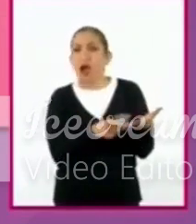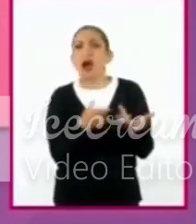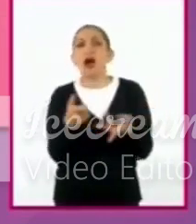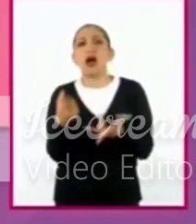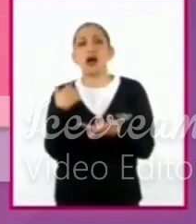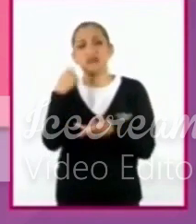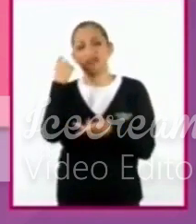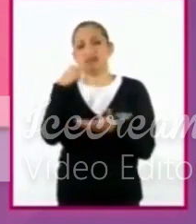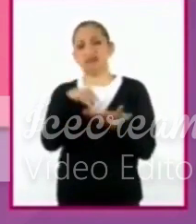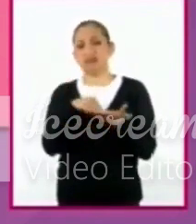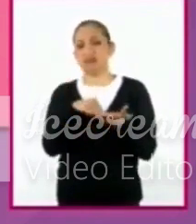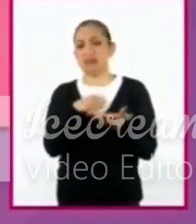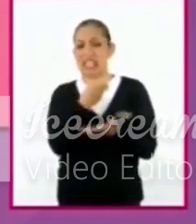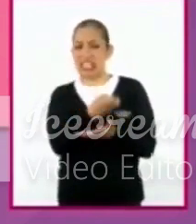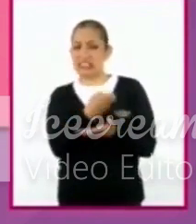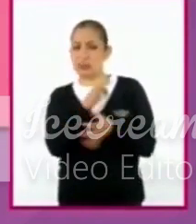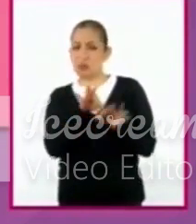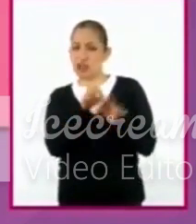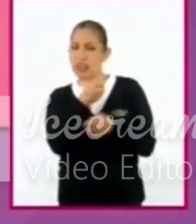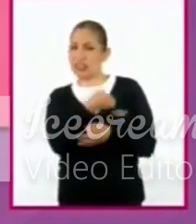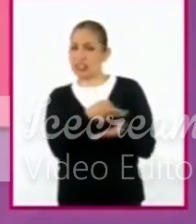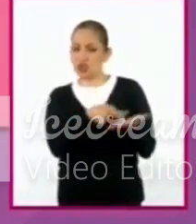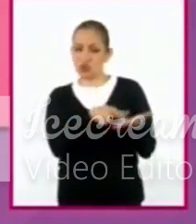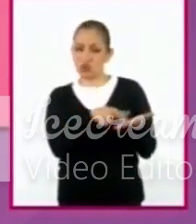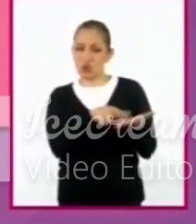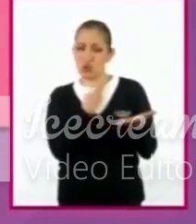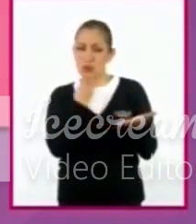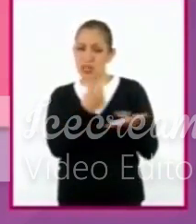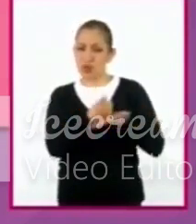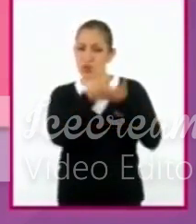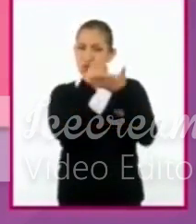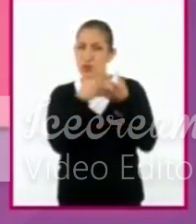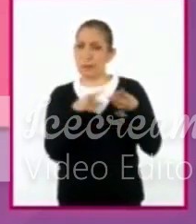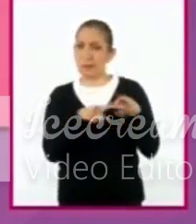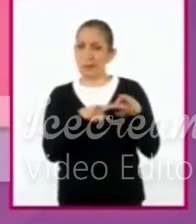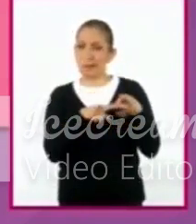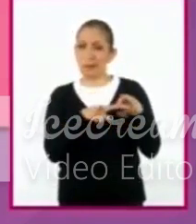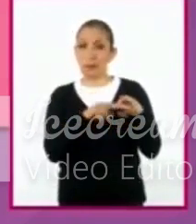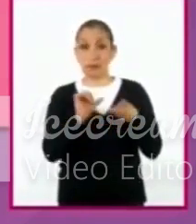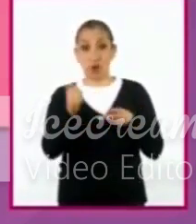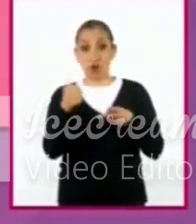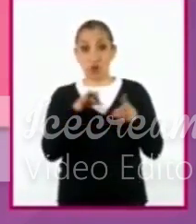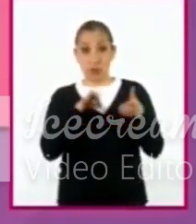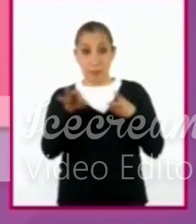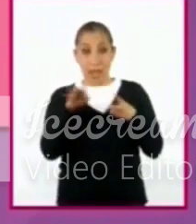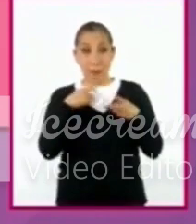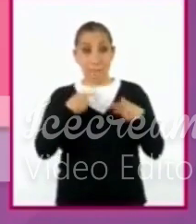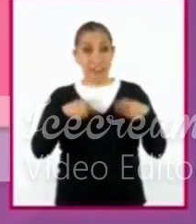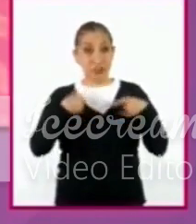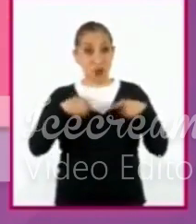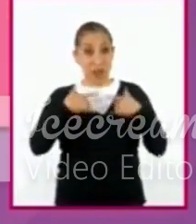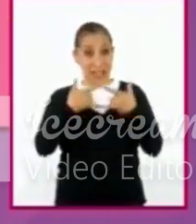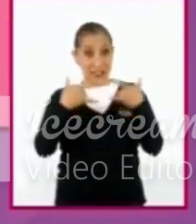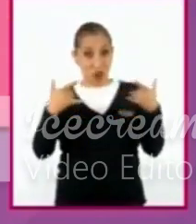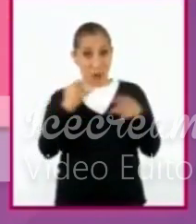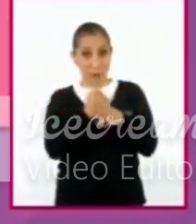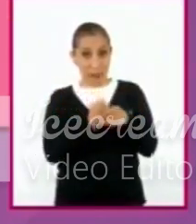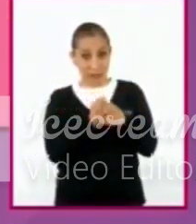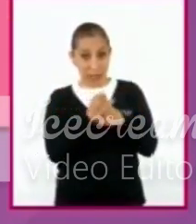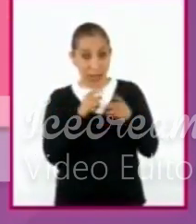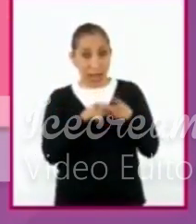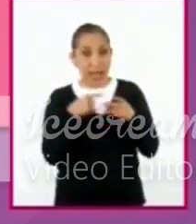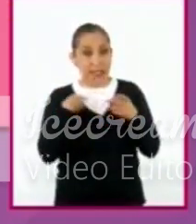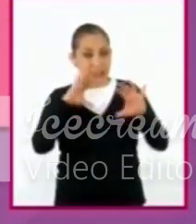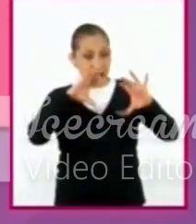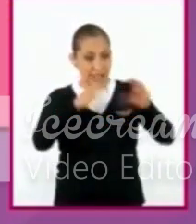Preguntarse, ¿es relevante? ¿Es útil? Otra tarea importante del historiador es clasificar